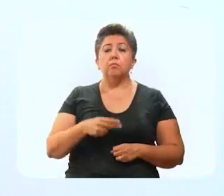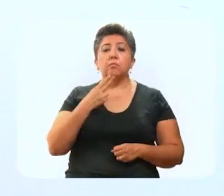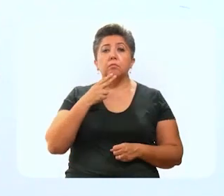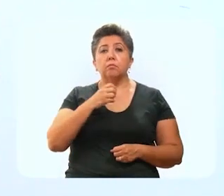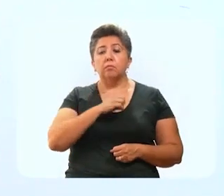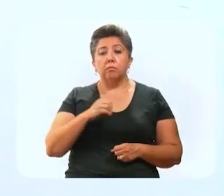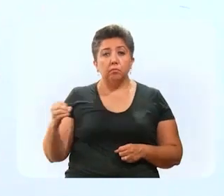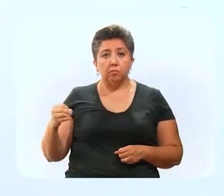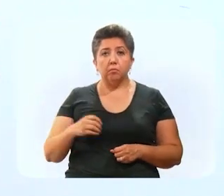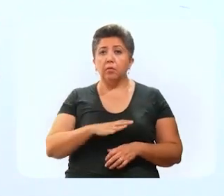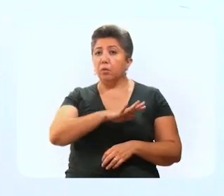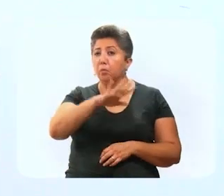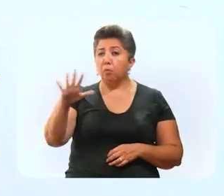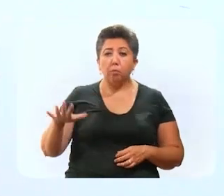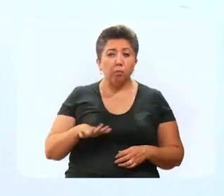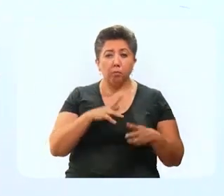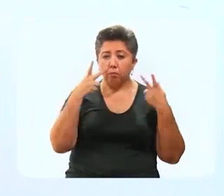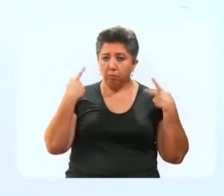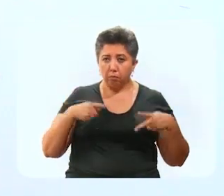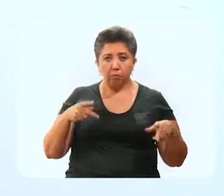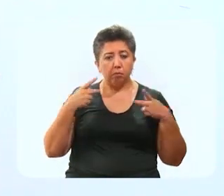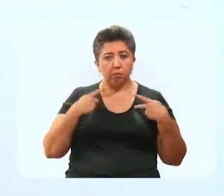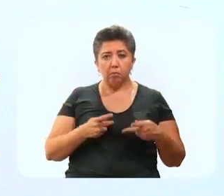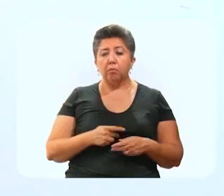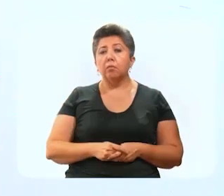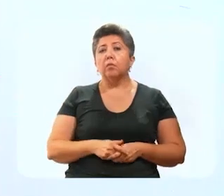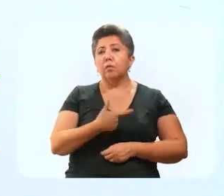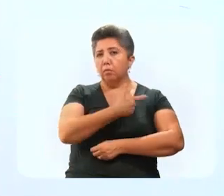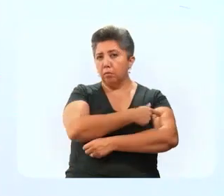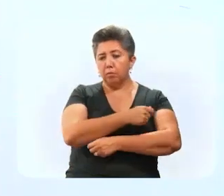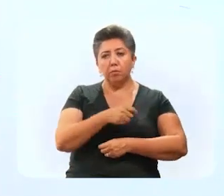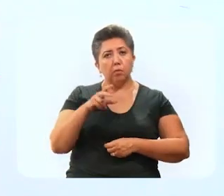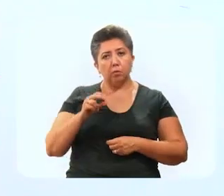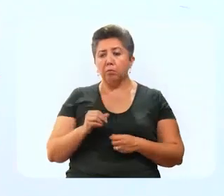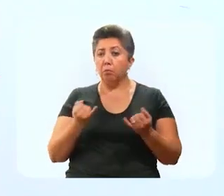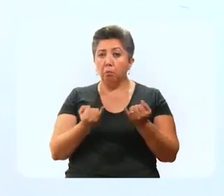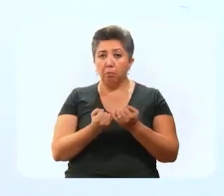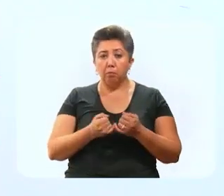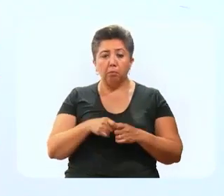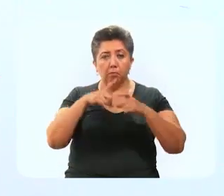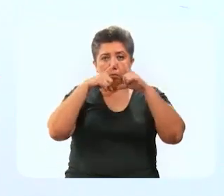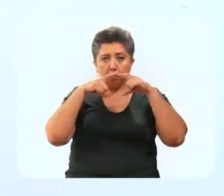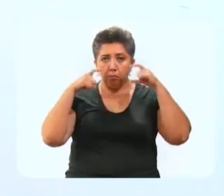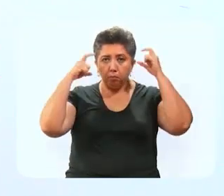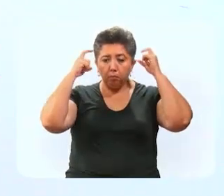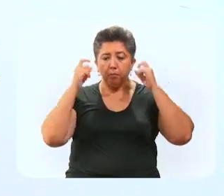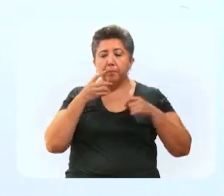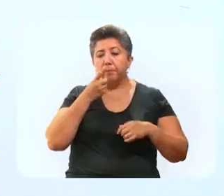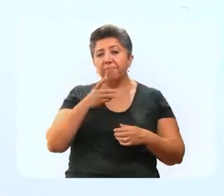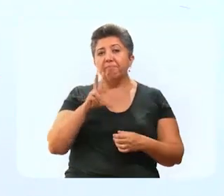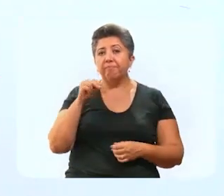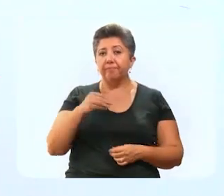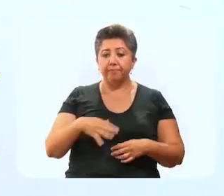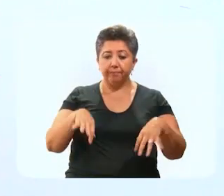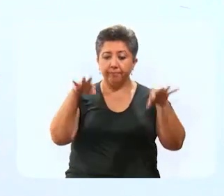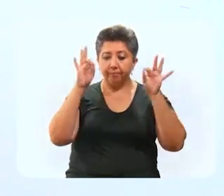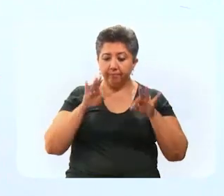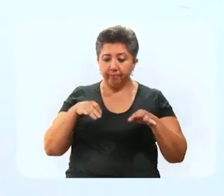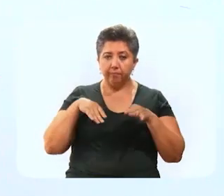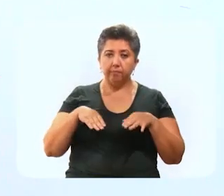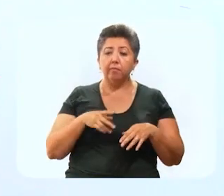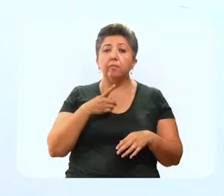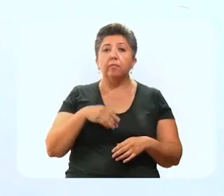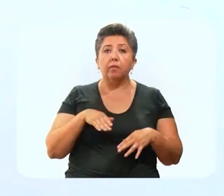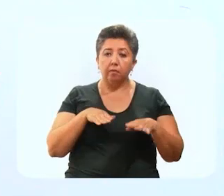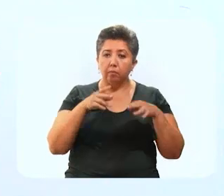uso obligatorio de cubrebocas para toda la población, incluso la vacunada, y se recomienda a la población evitar el uso de cubrebocas